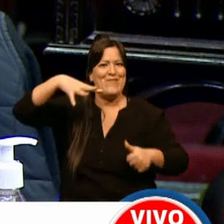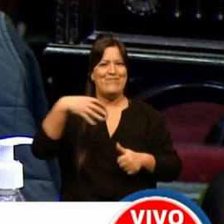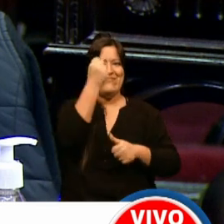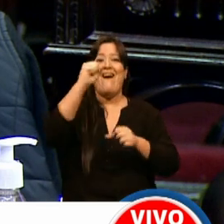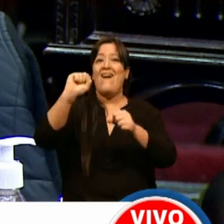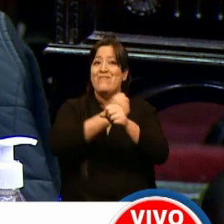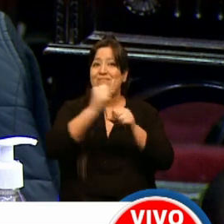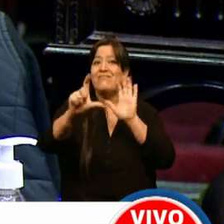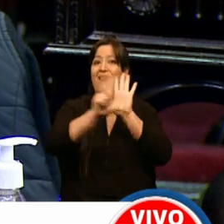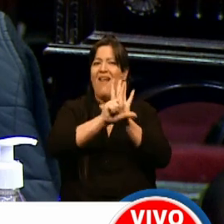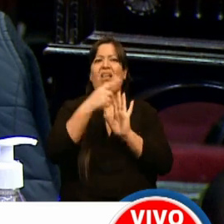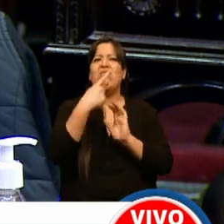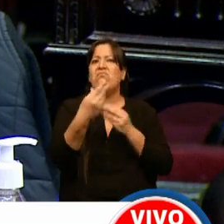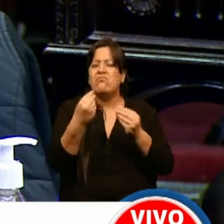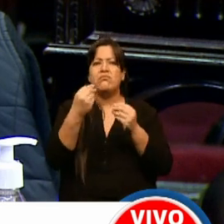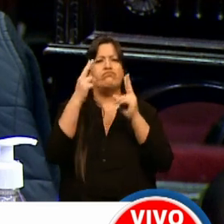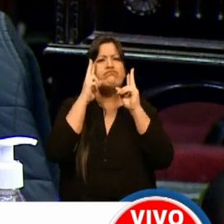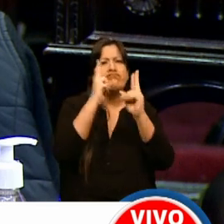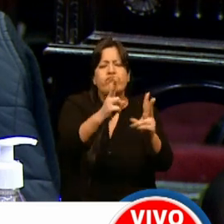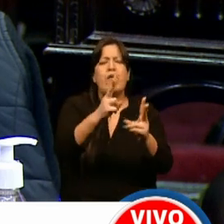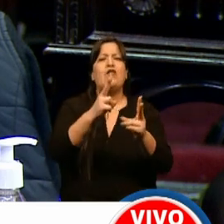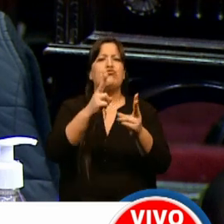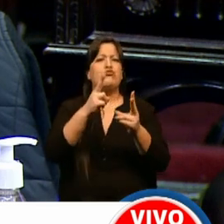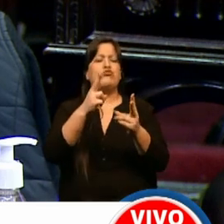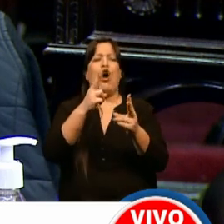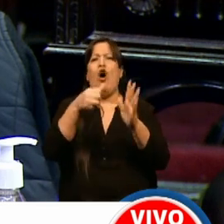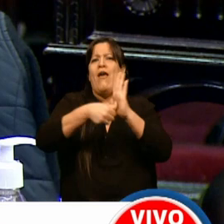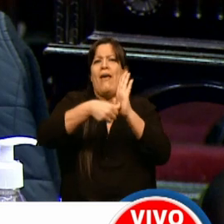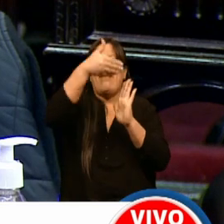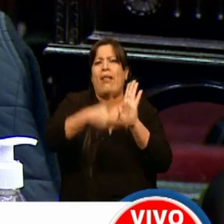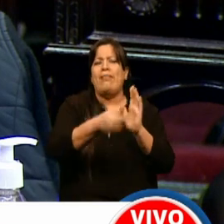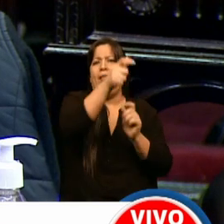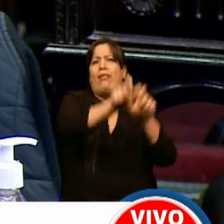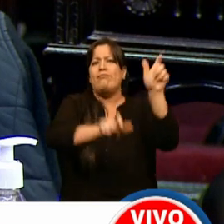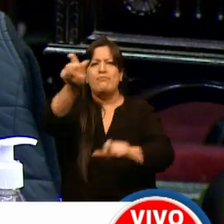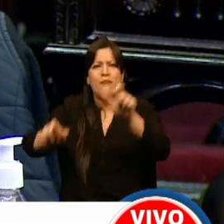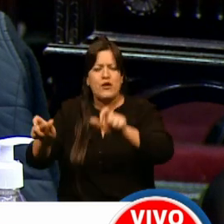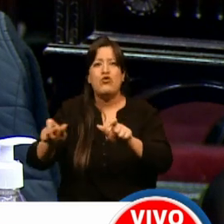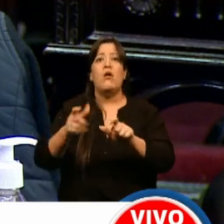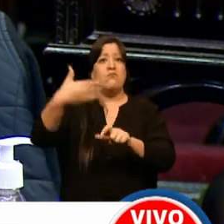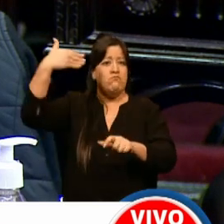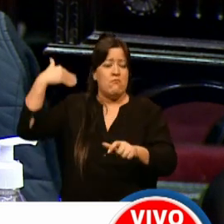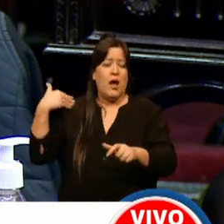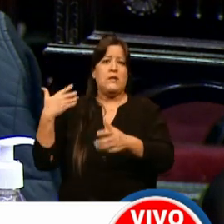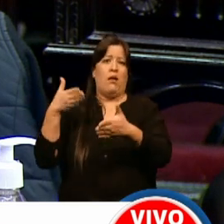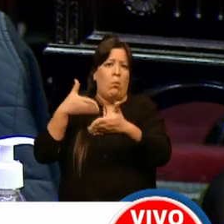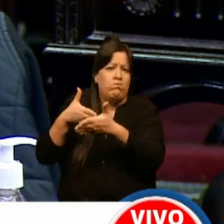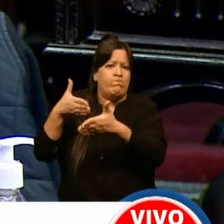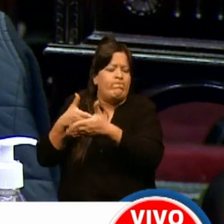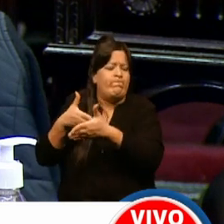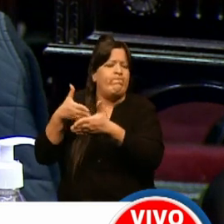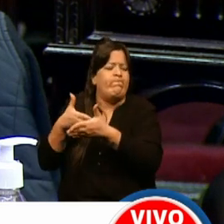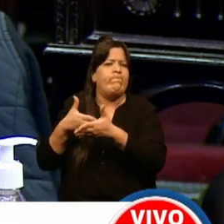sanción de la ley que establece el respeto a la identidad autopercibida luego de transitar un camino empedrado por